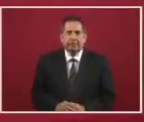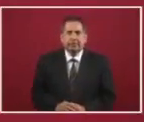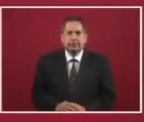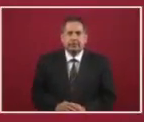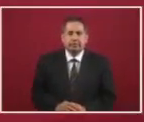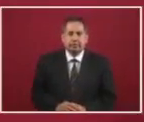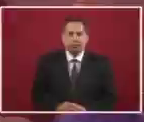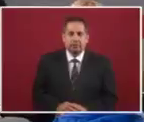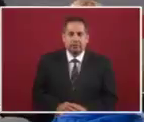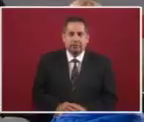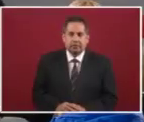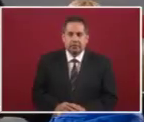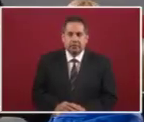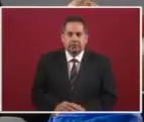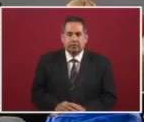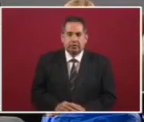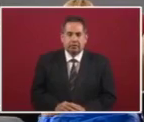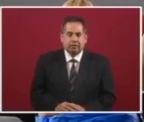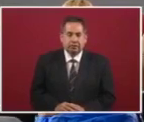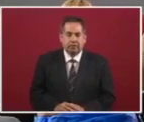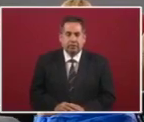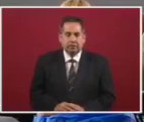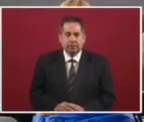A ver, otro.